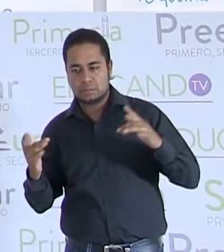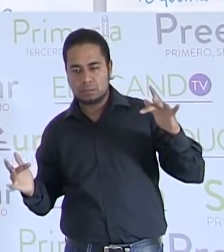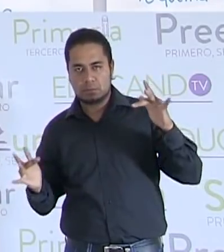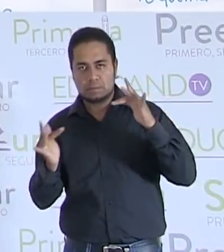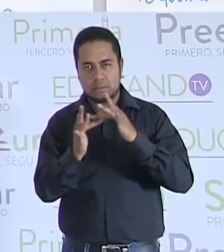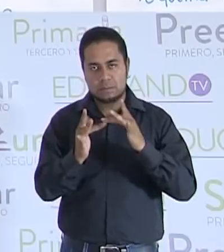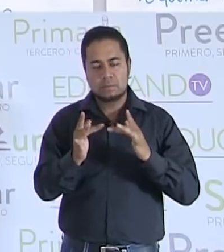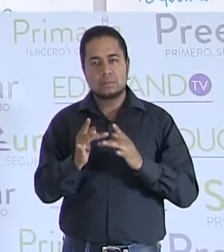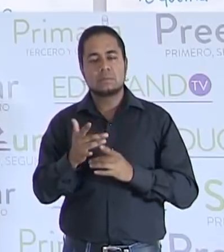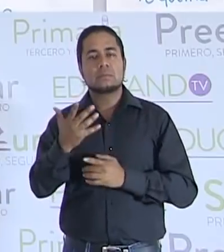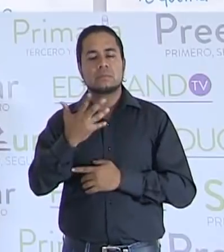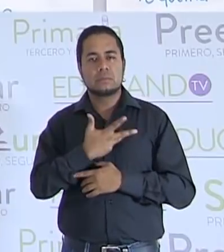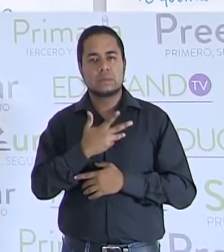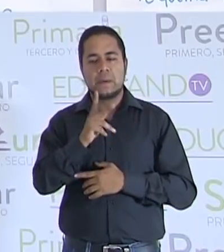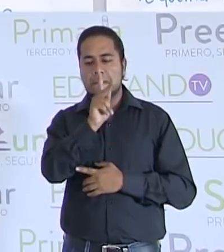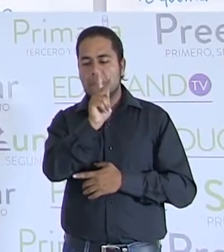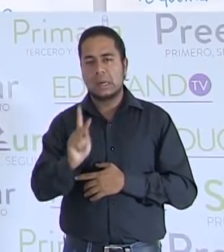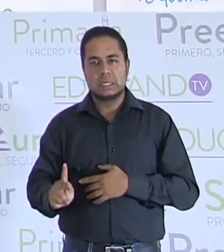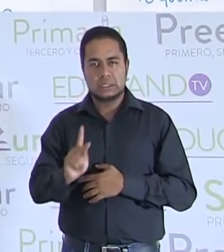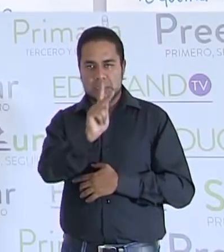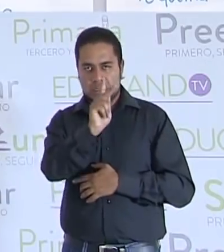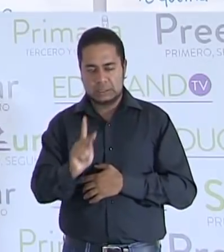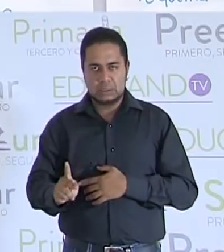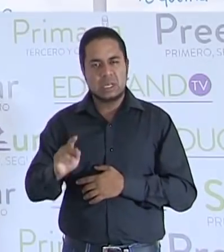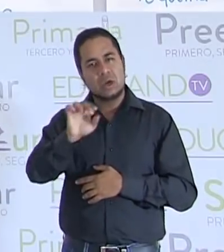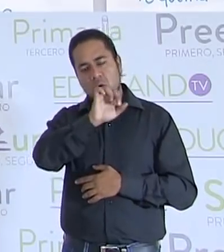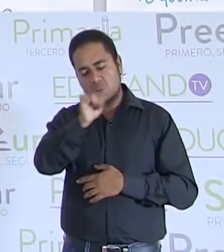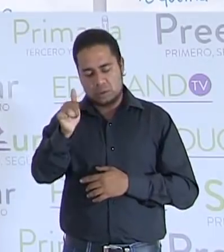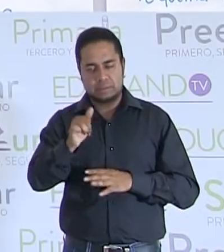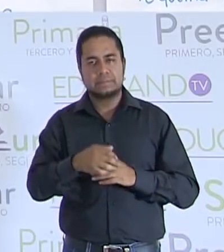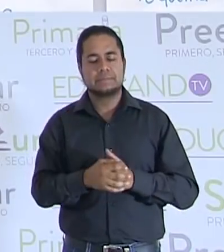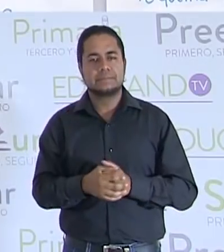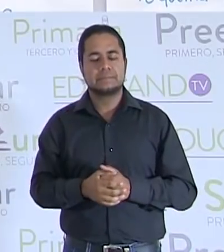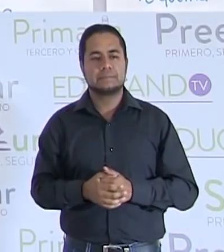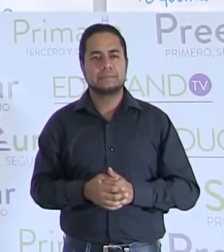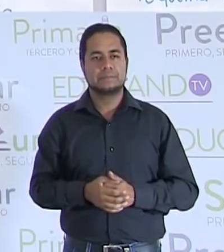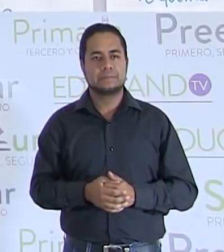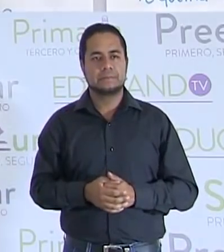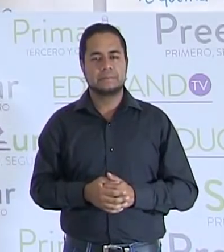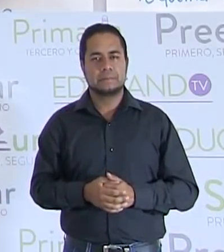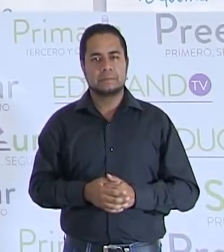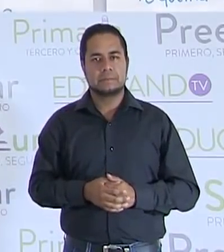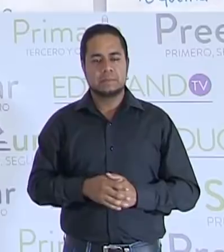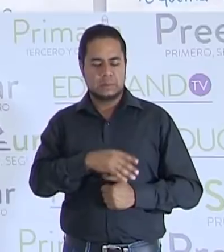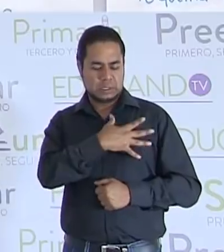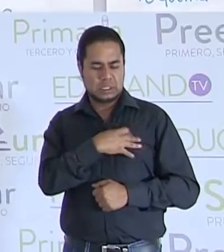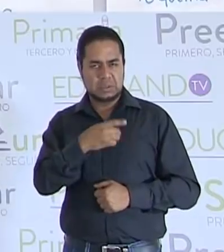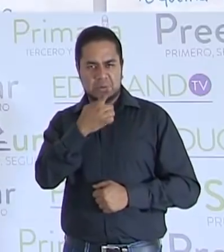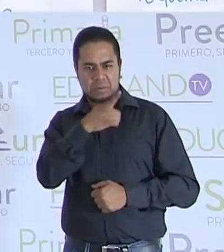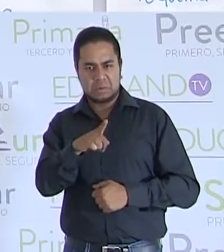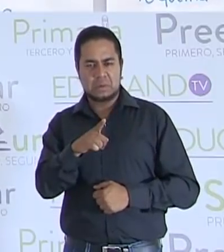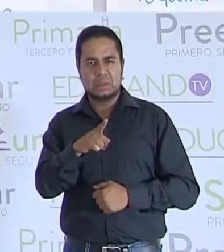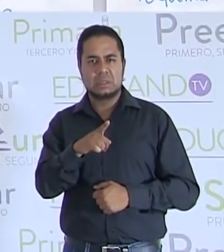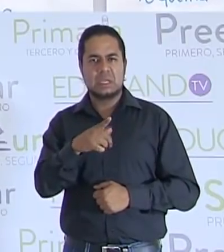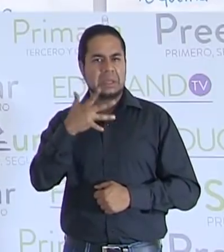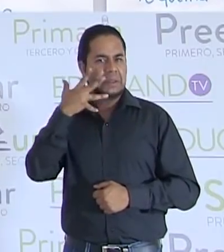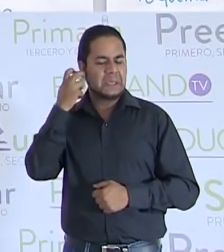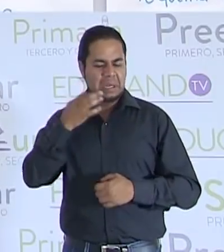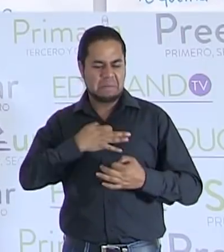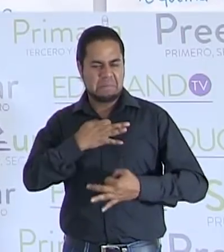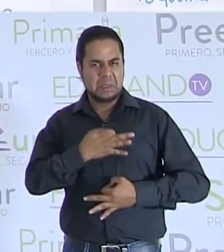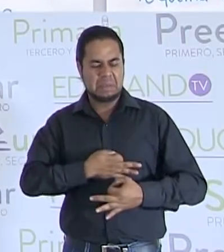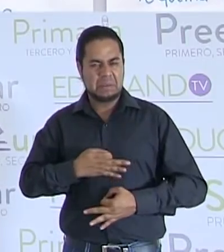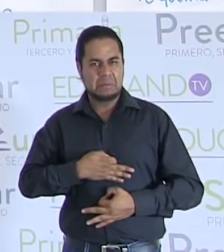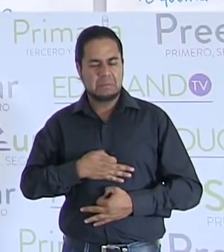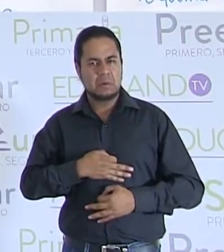refranes son parecidos. Vamos con otro. Hijo de tigre pintito. ¿A qué refrán